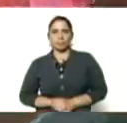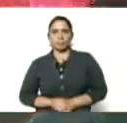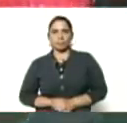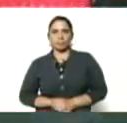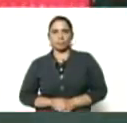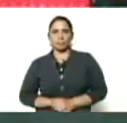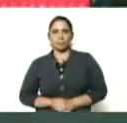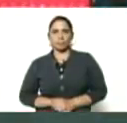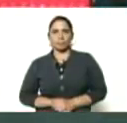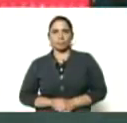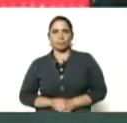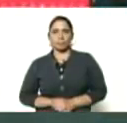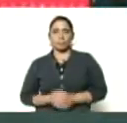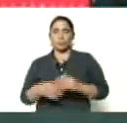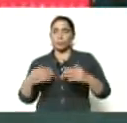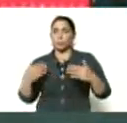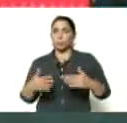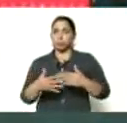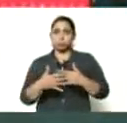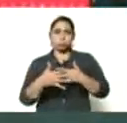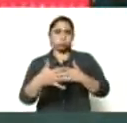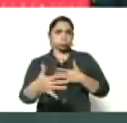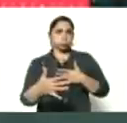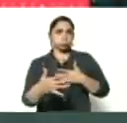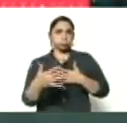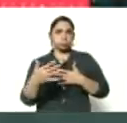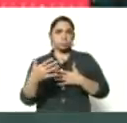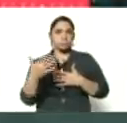¿Cuántos pronósticos, verdad, hubo